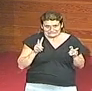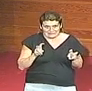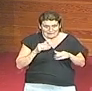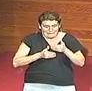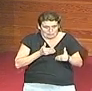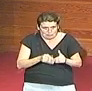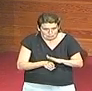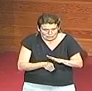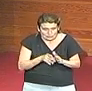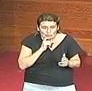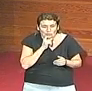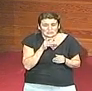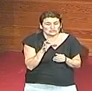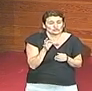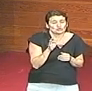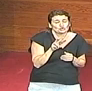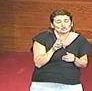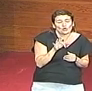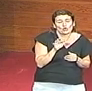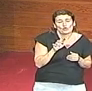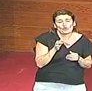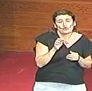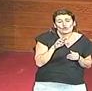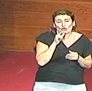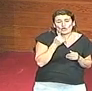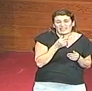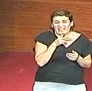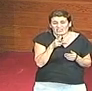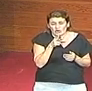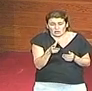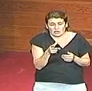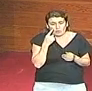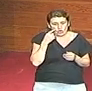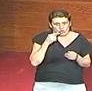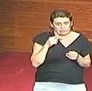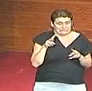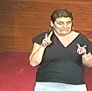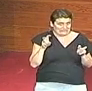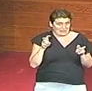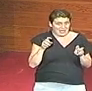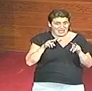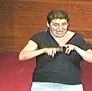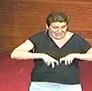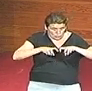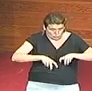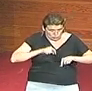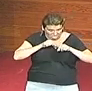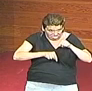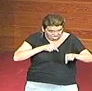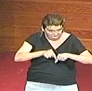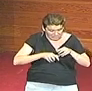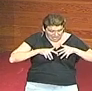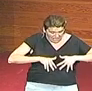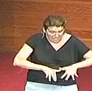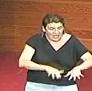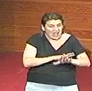proceso, pero es sulfuro de hidrógeno. Al final, por los vertidos de la agricultura intensiva que llegan a la playa, al final se crea un